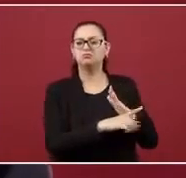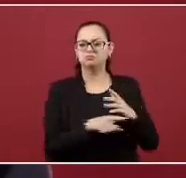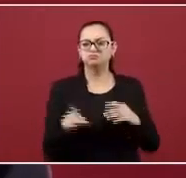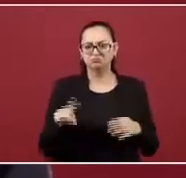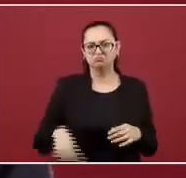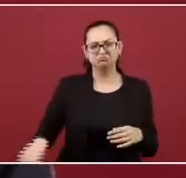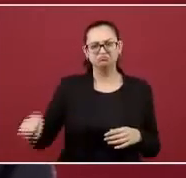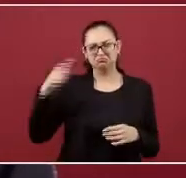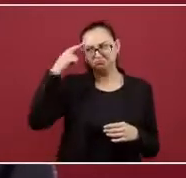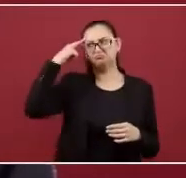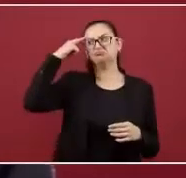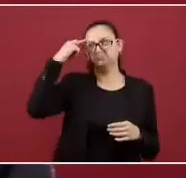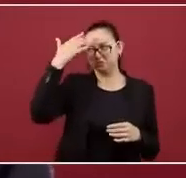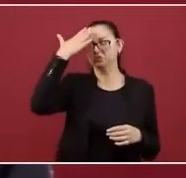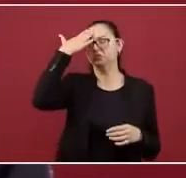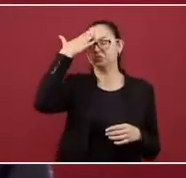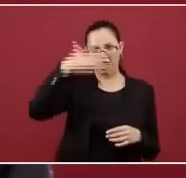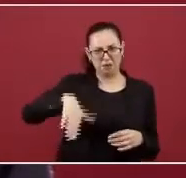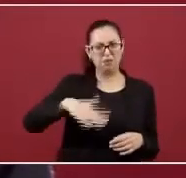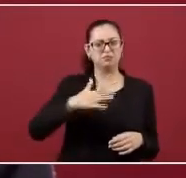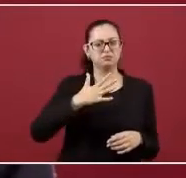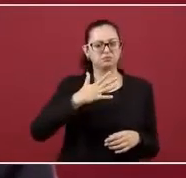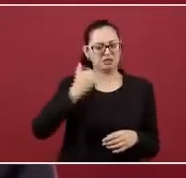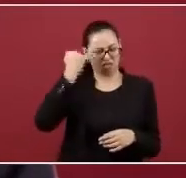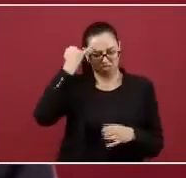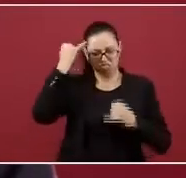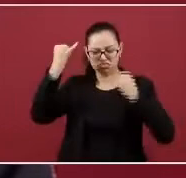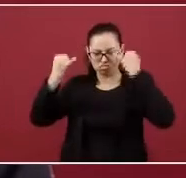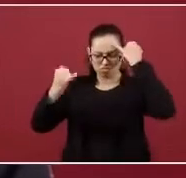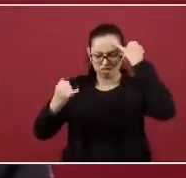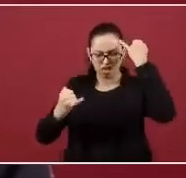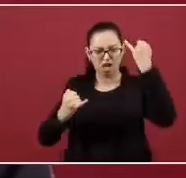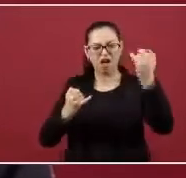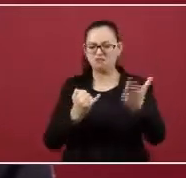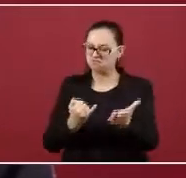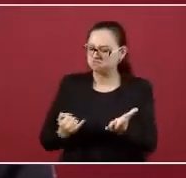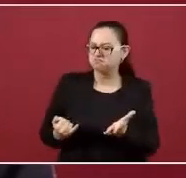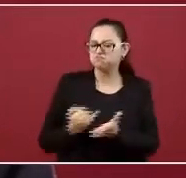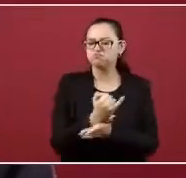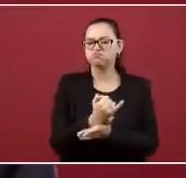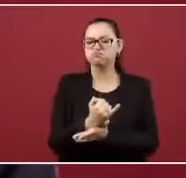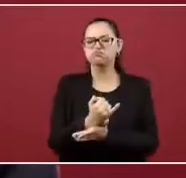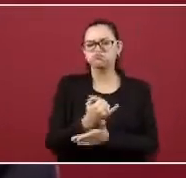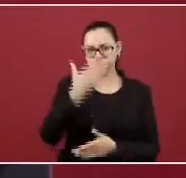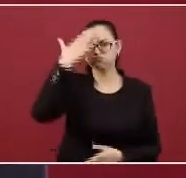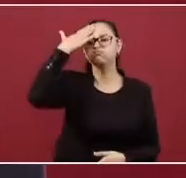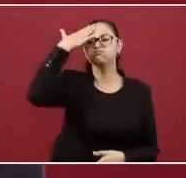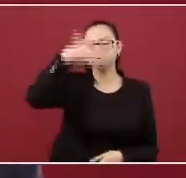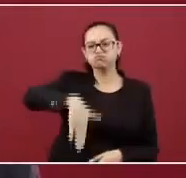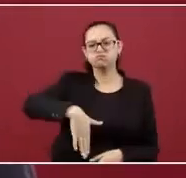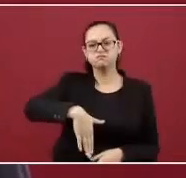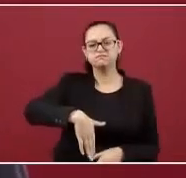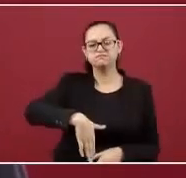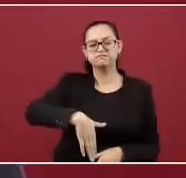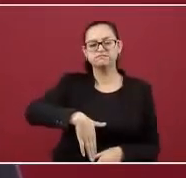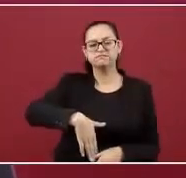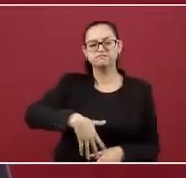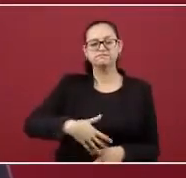capacidad para discernir, que tiene criterio. Y esto vino